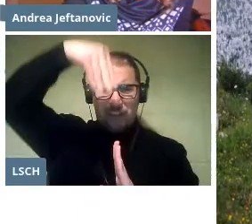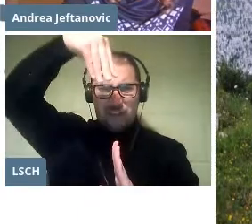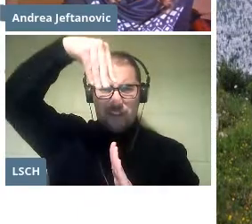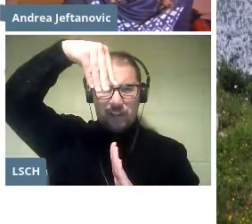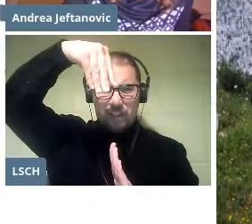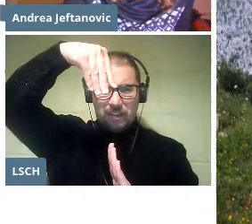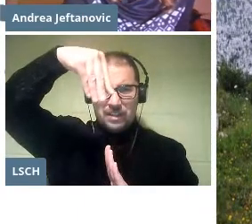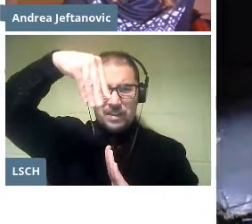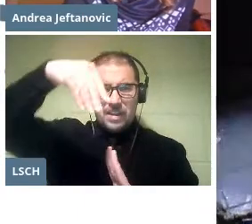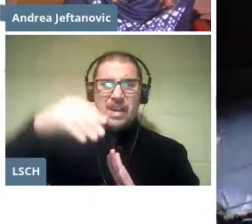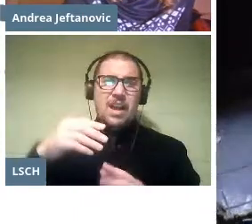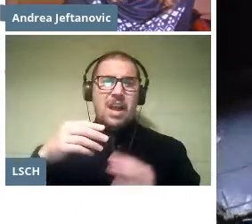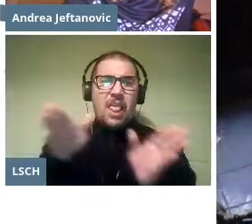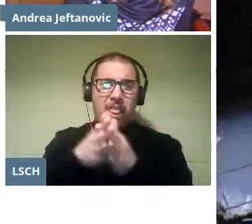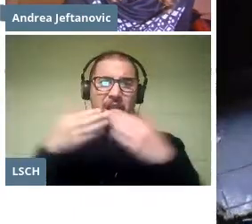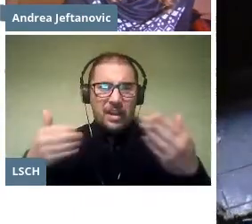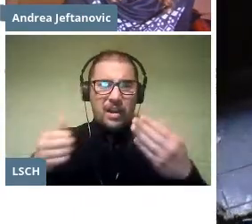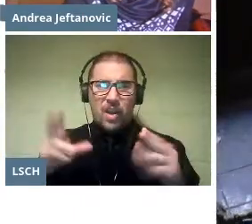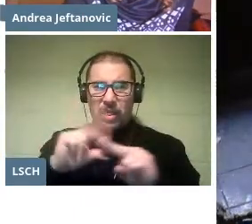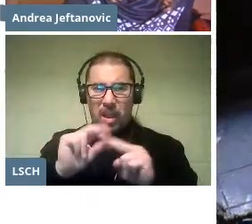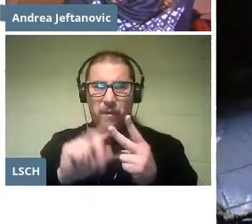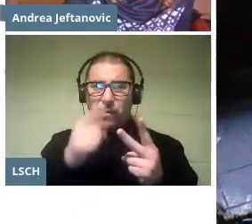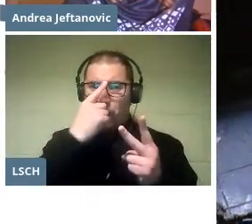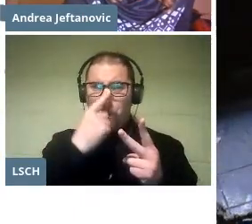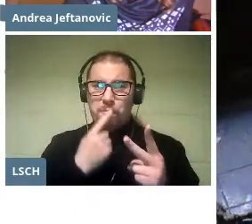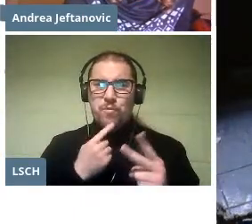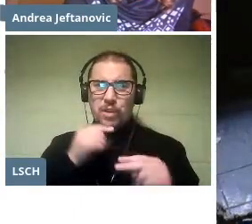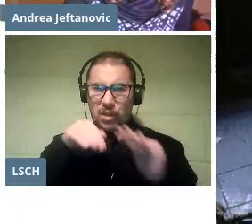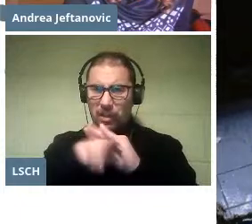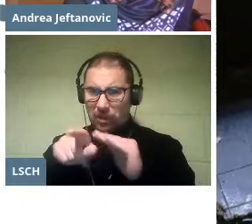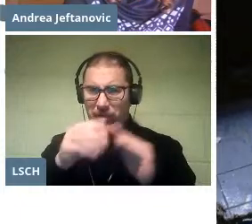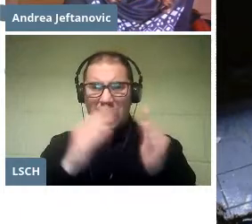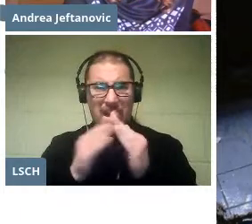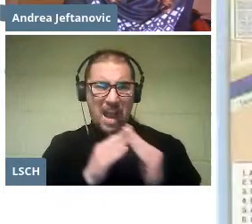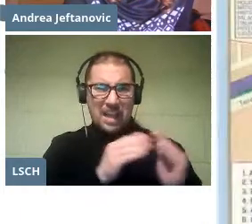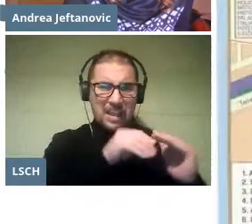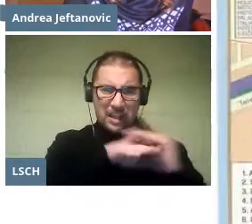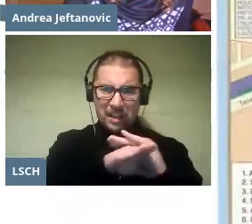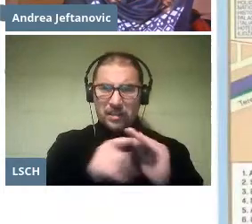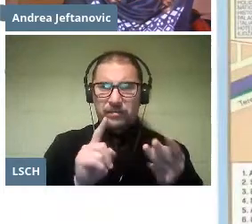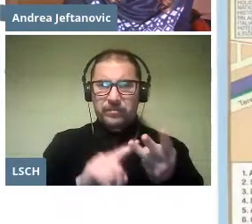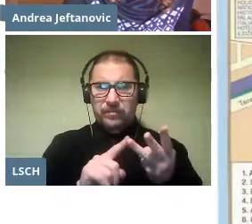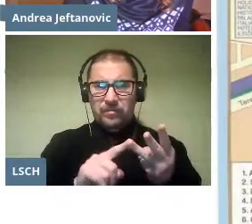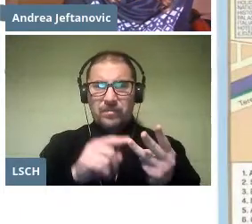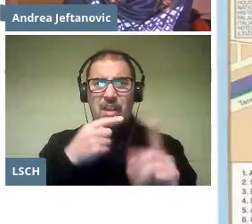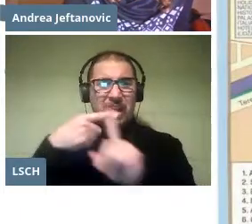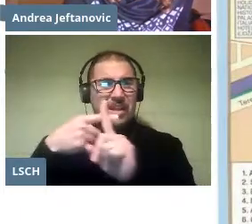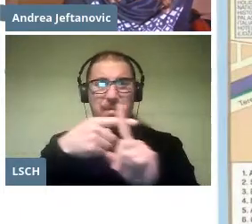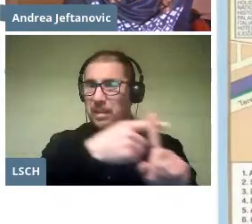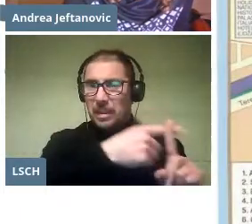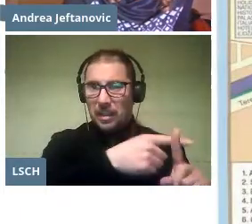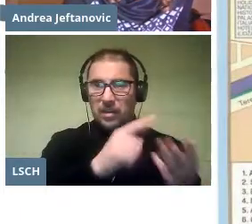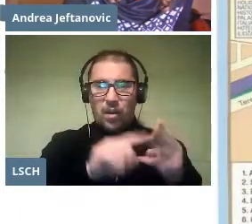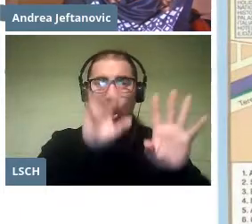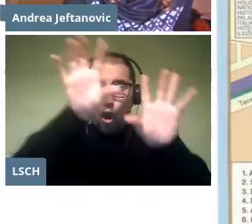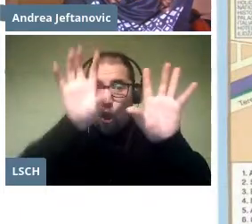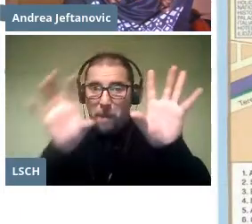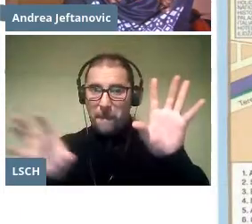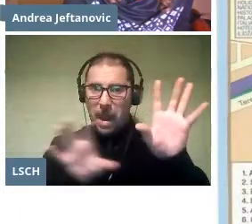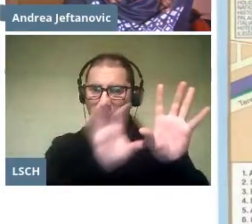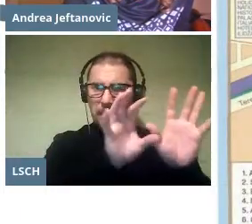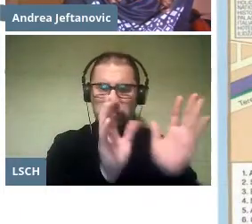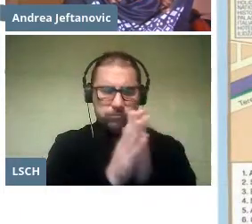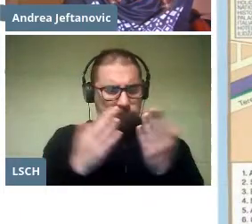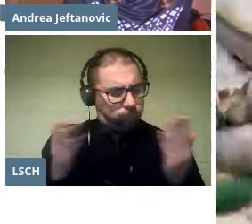principal diario, museos, este es el interior de algunas casas, más cementerios, los mapas que tenemos los viajeros,